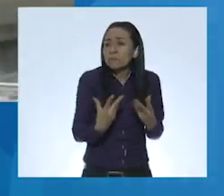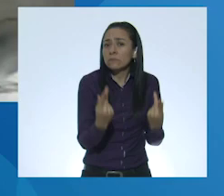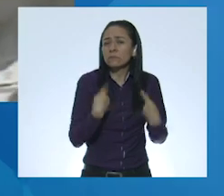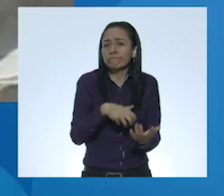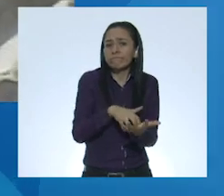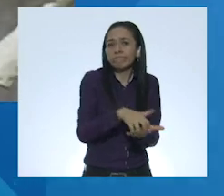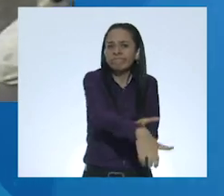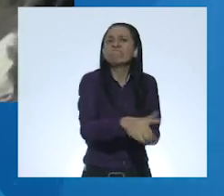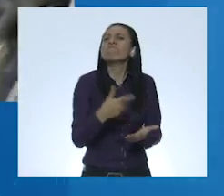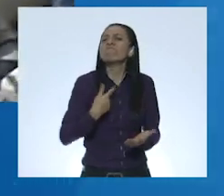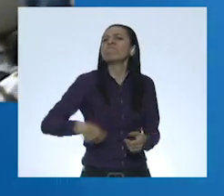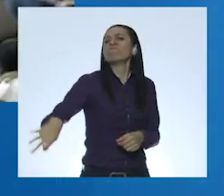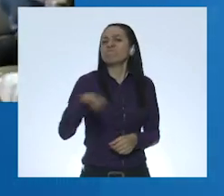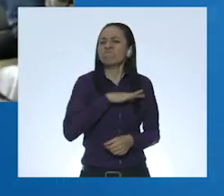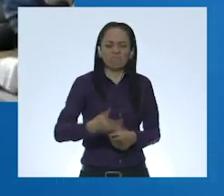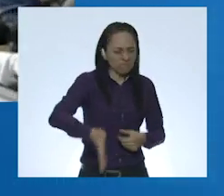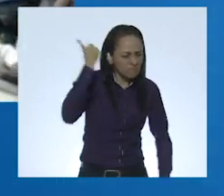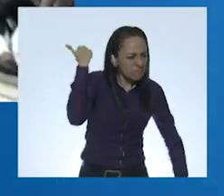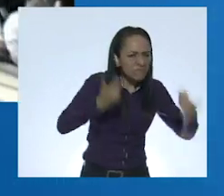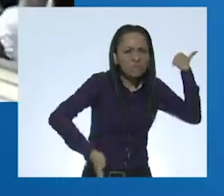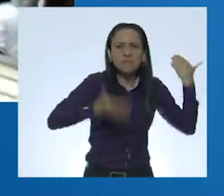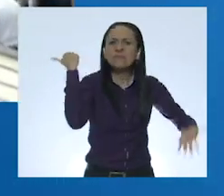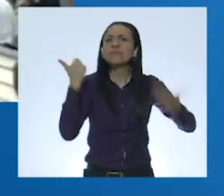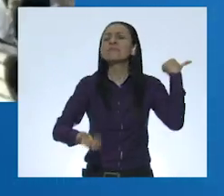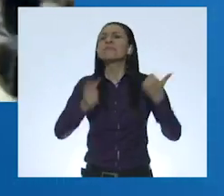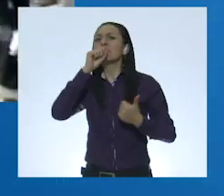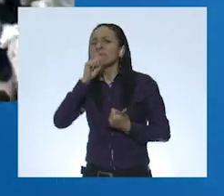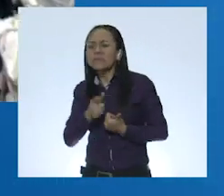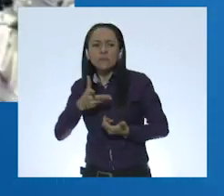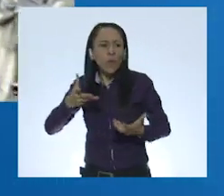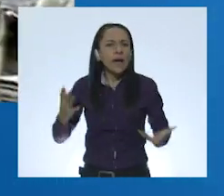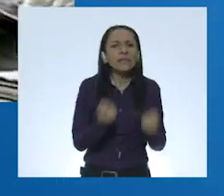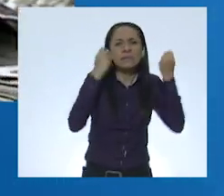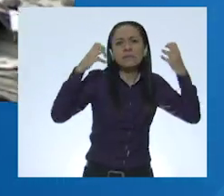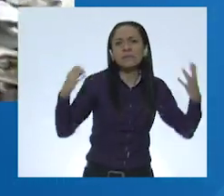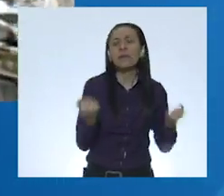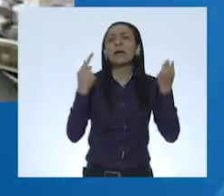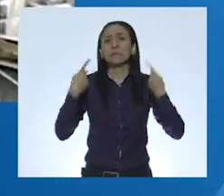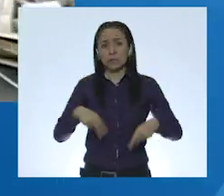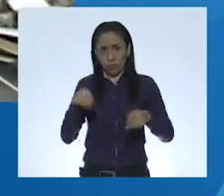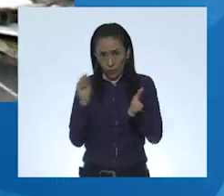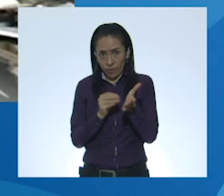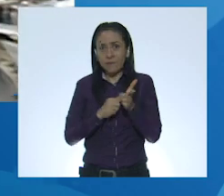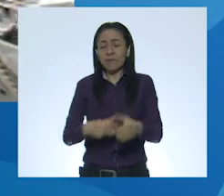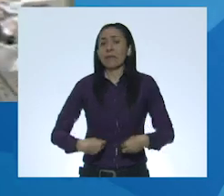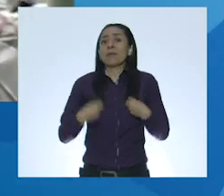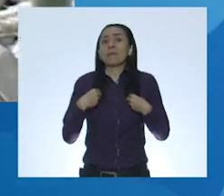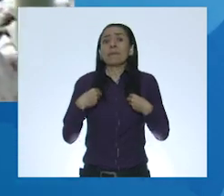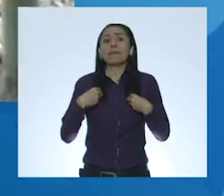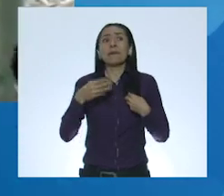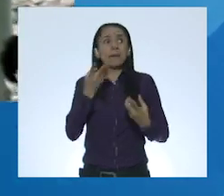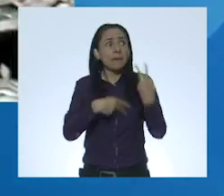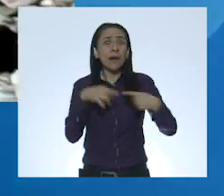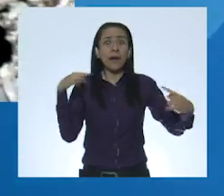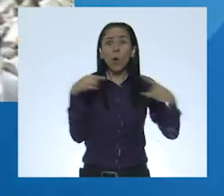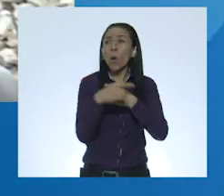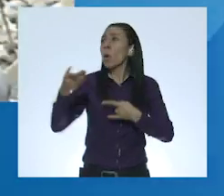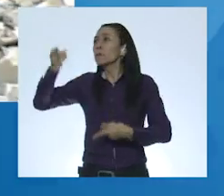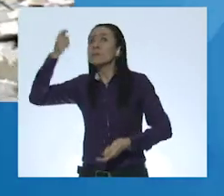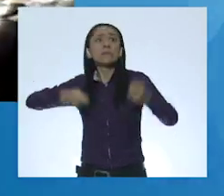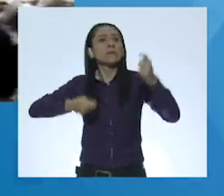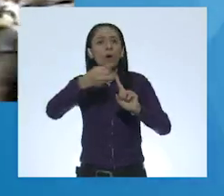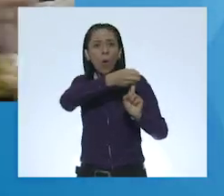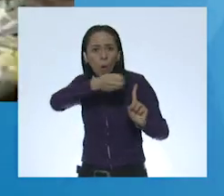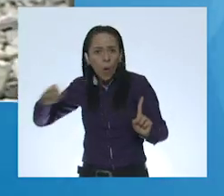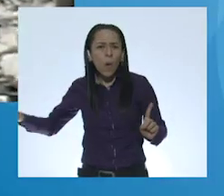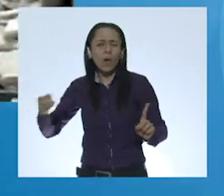buscar sobrevivientes, a dirigir el tráfico y a organizar a una ciudad amenazada por el caos. Los rescatistas